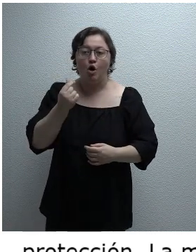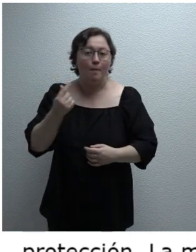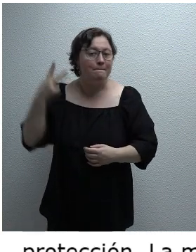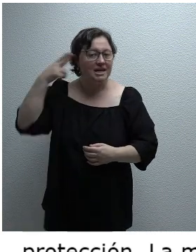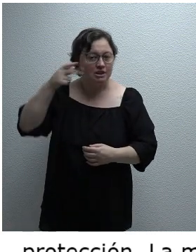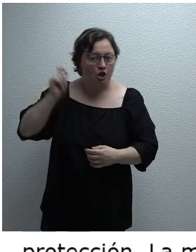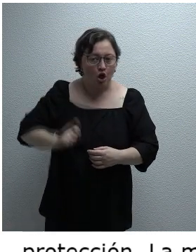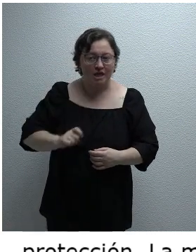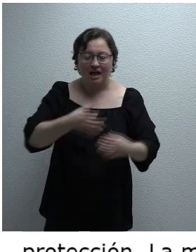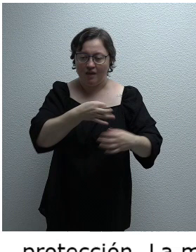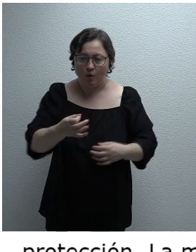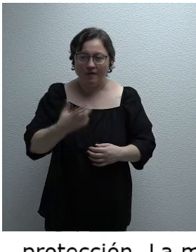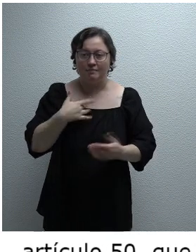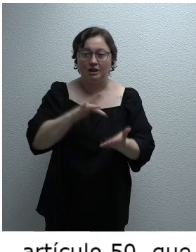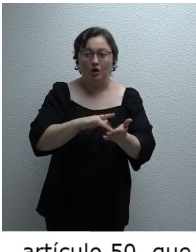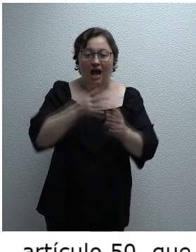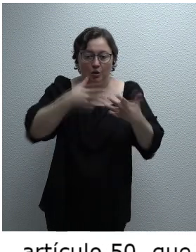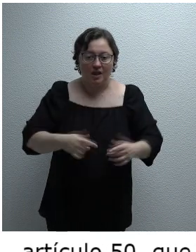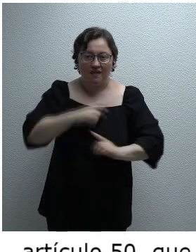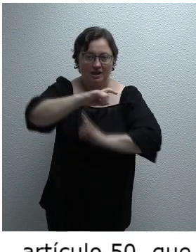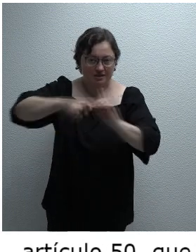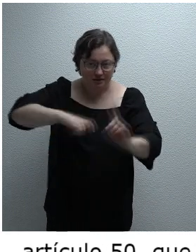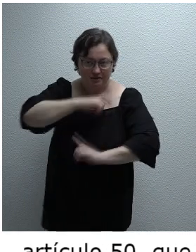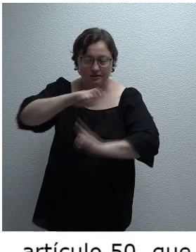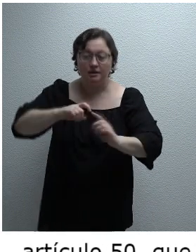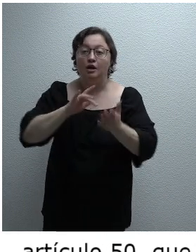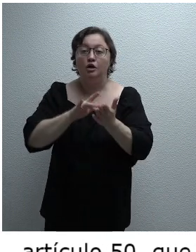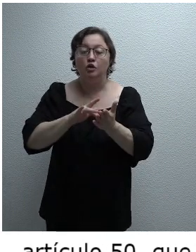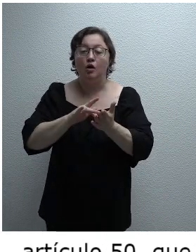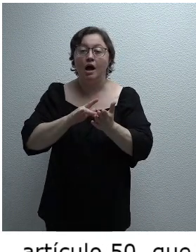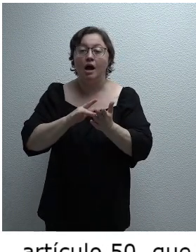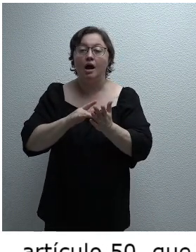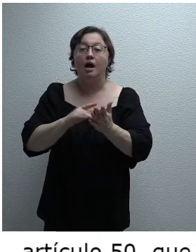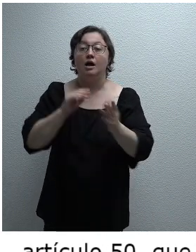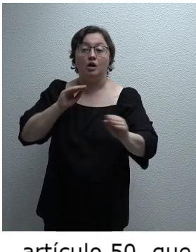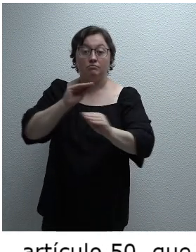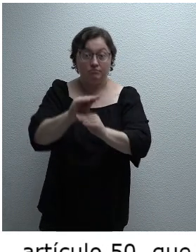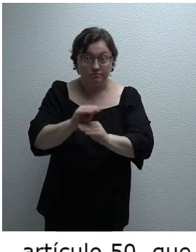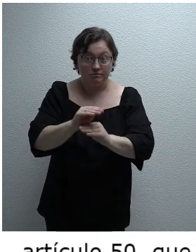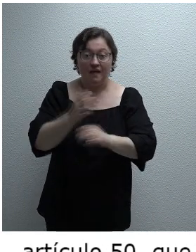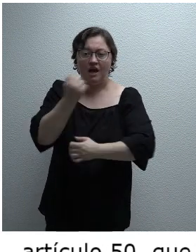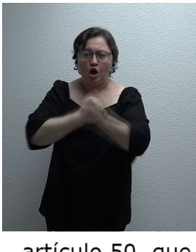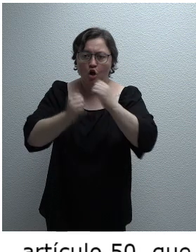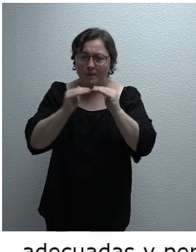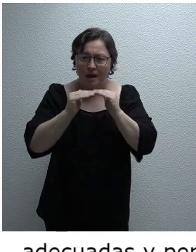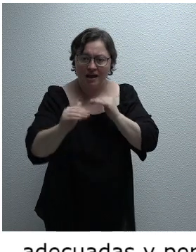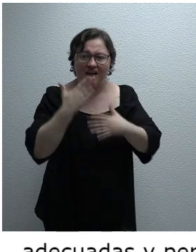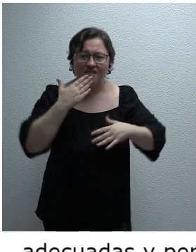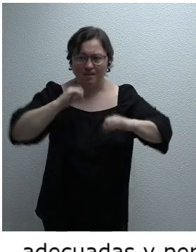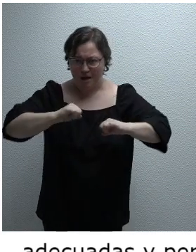adecuadas y periódicamente actualizadas, la suficiencia económica a los ciudadanos durante la tercera